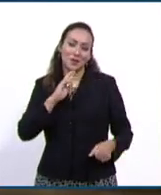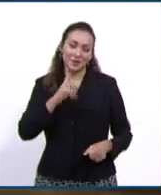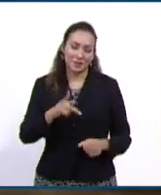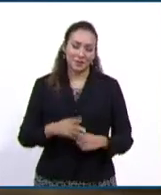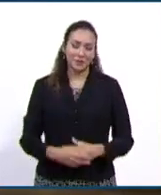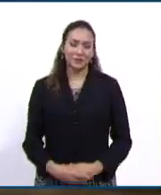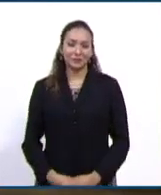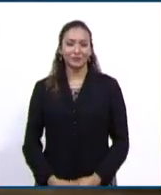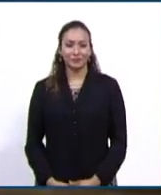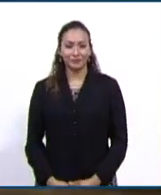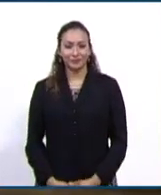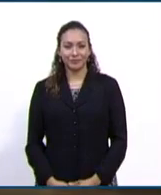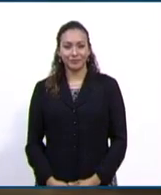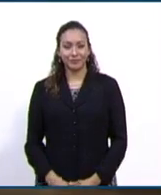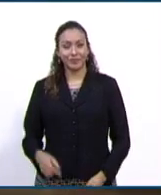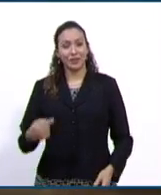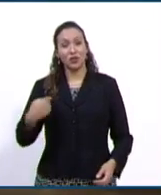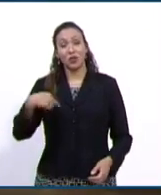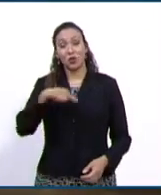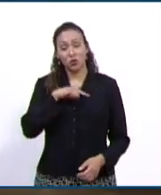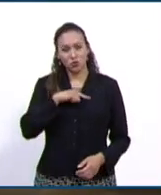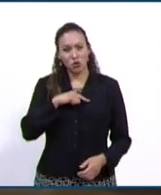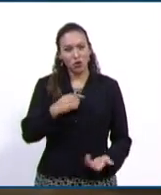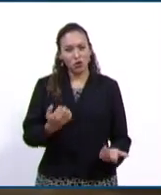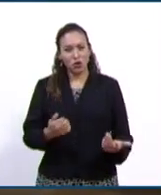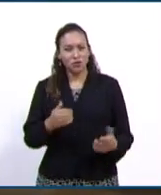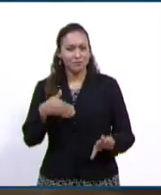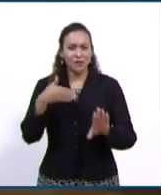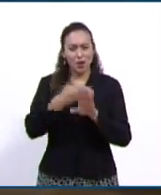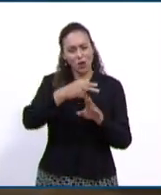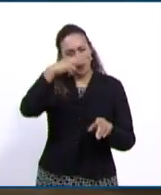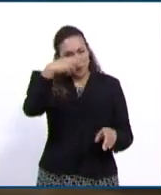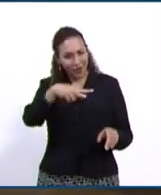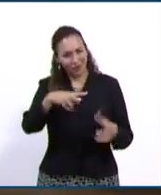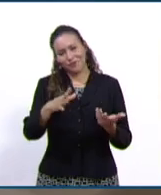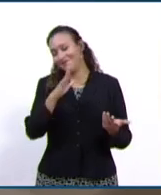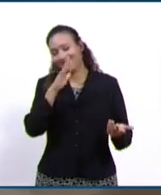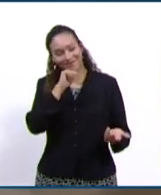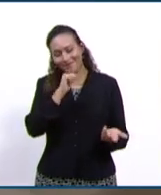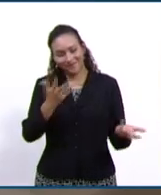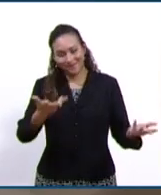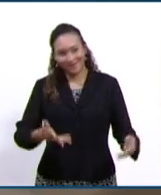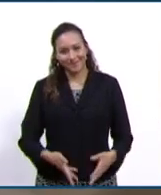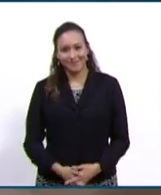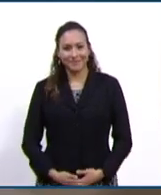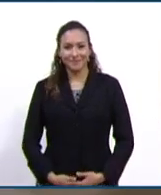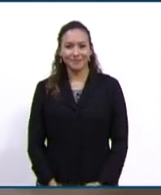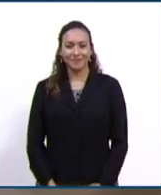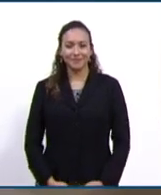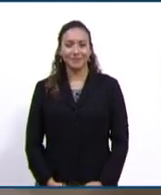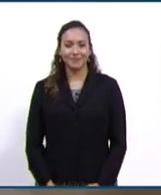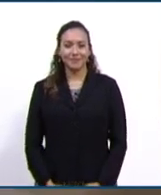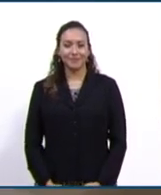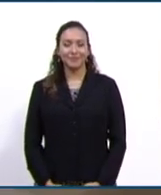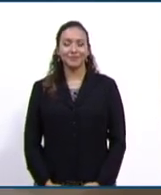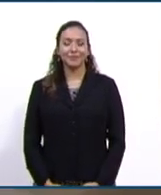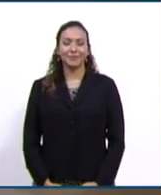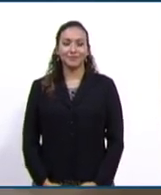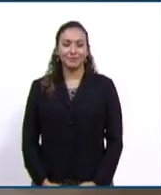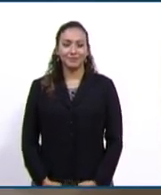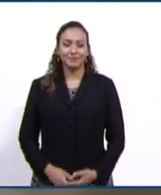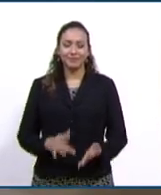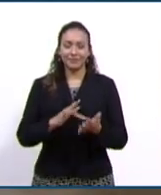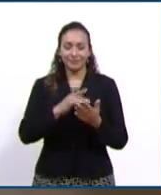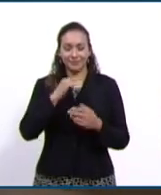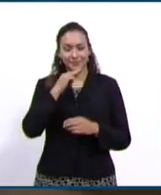enfrentamos. No podemos fallarle a México, a él nos debemos. Para el canal del Poder Judicial de la